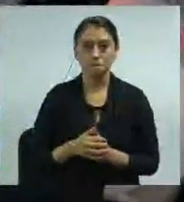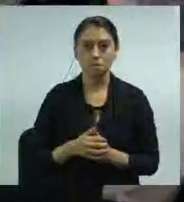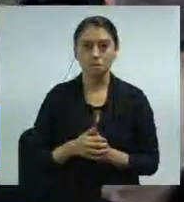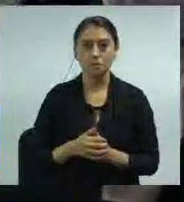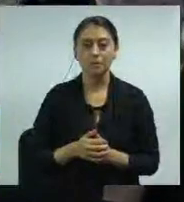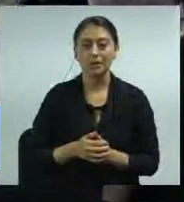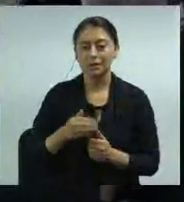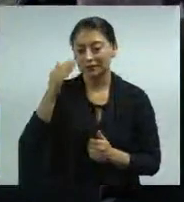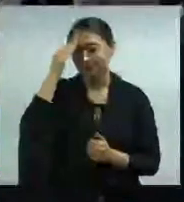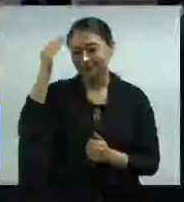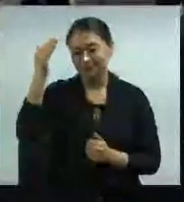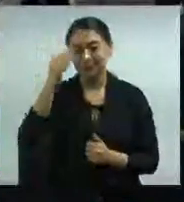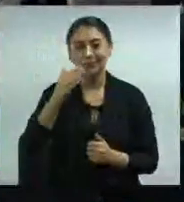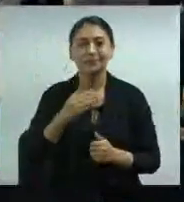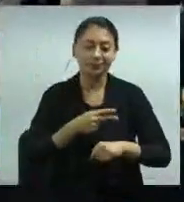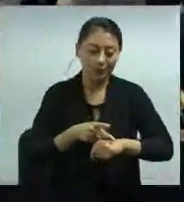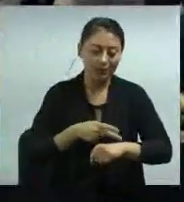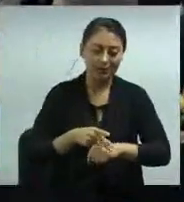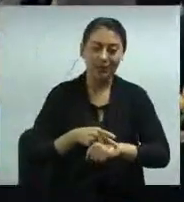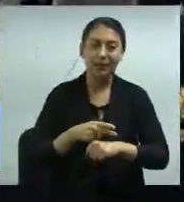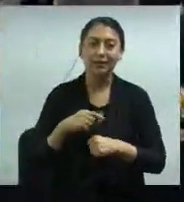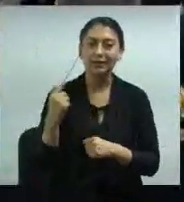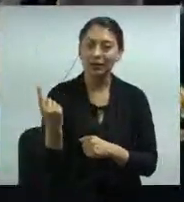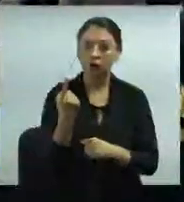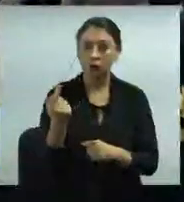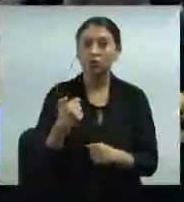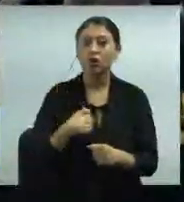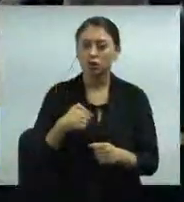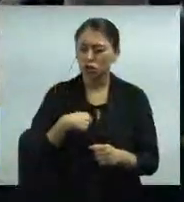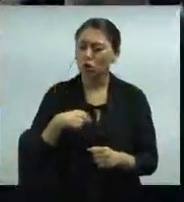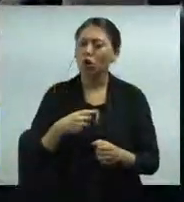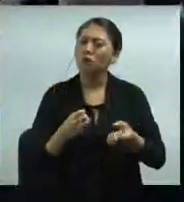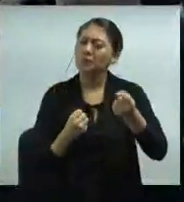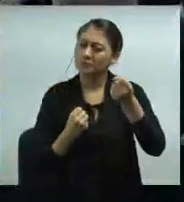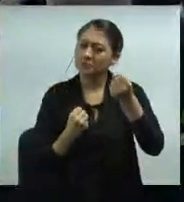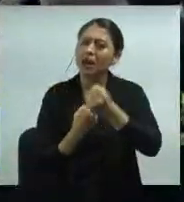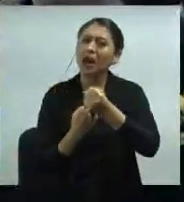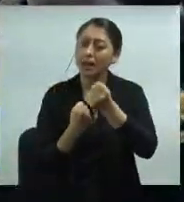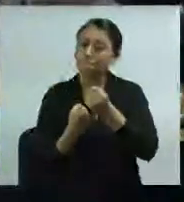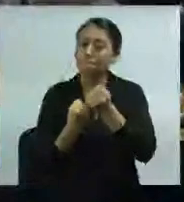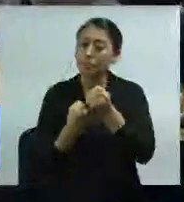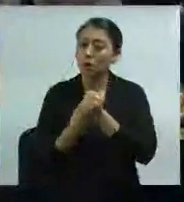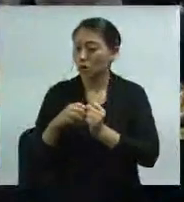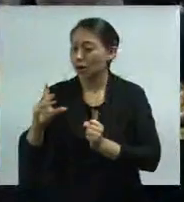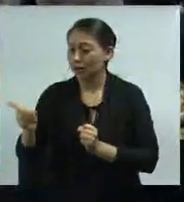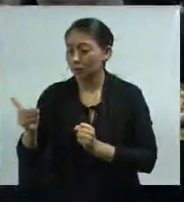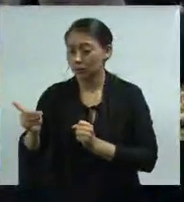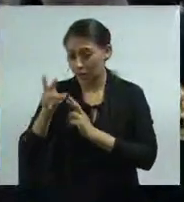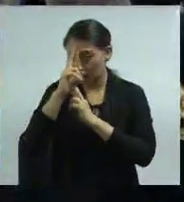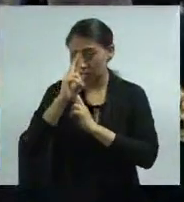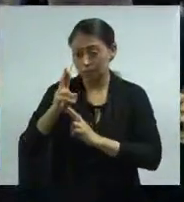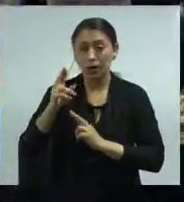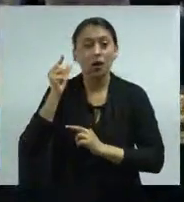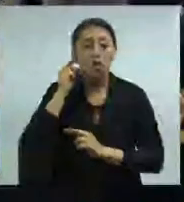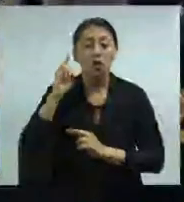Presidente, buenas tardes, estimados colegas. Bueno, yo me quisiera sumar a lo que el diputado, que con mucho respeto menciono su nombre,